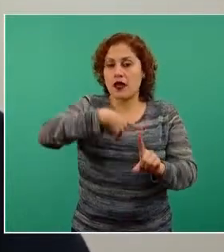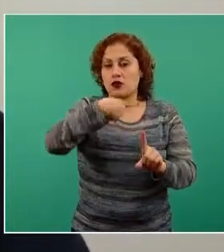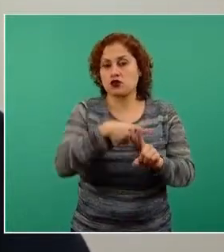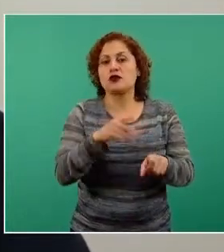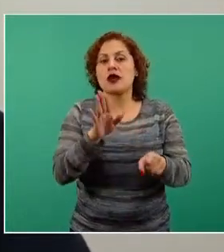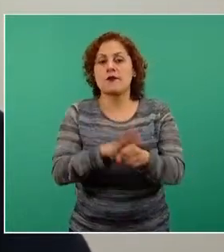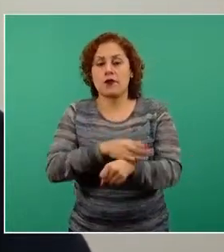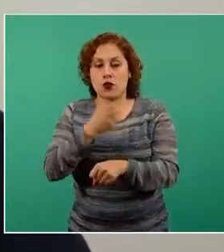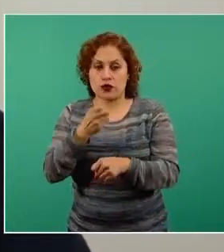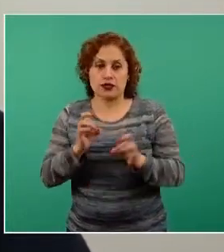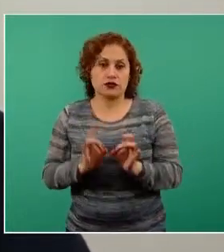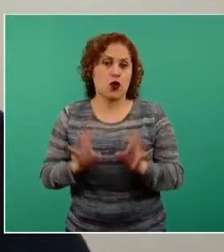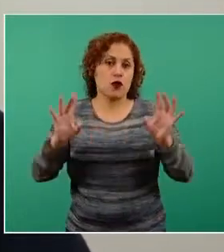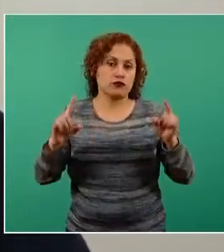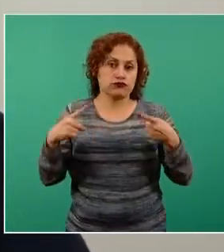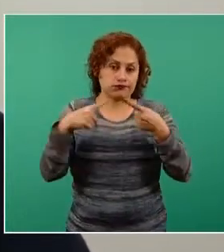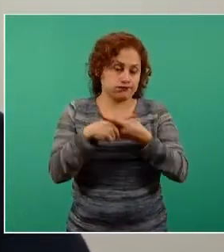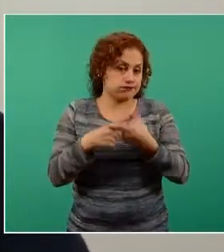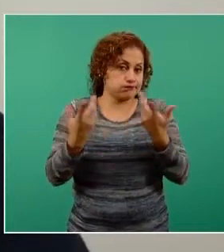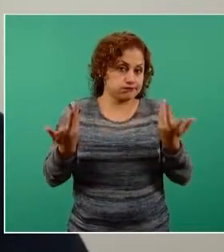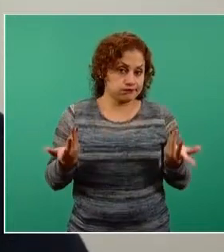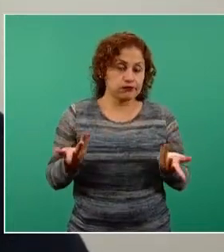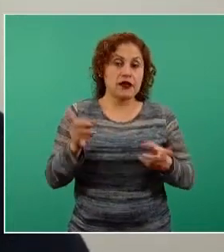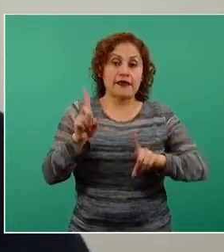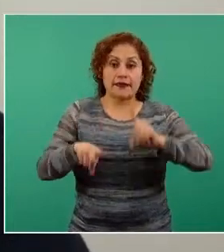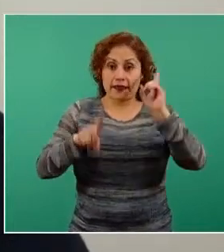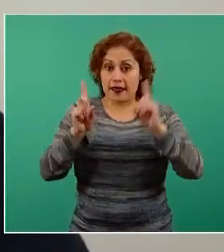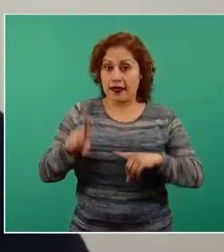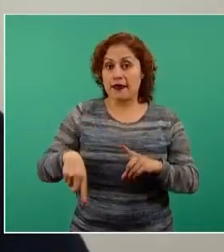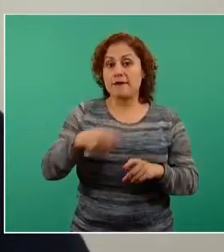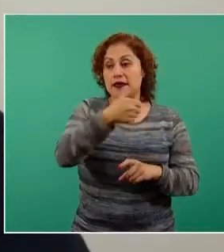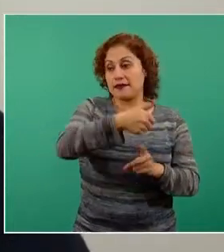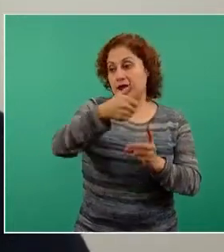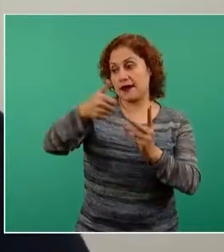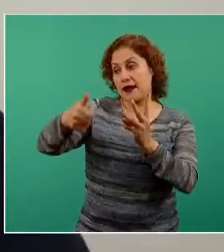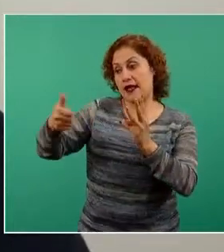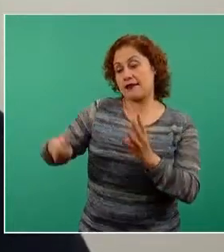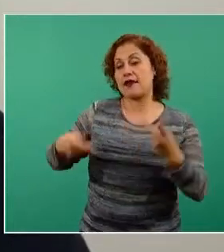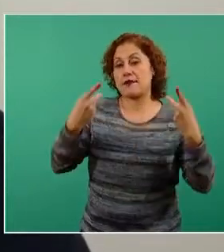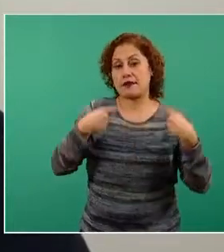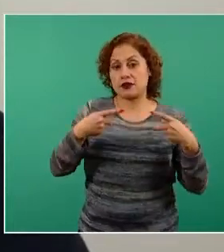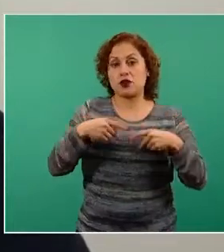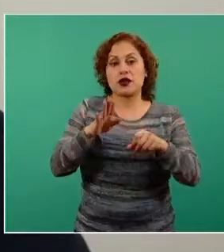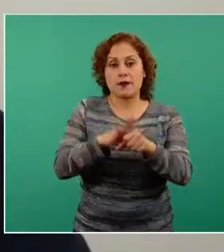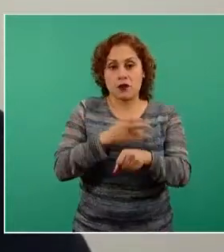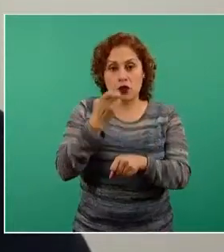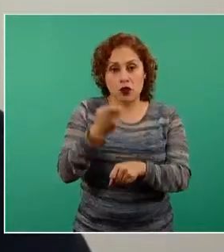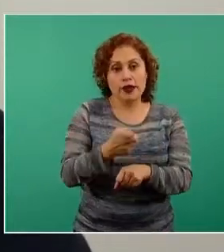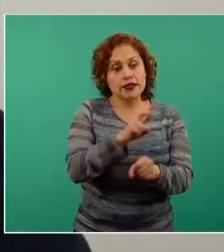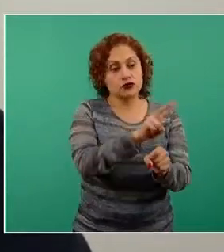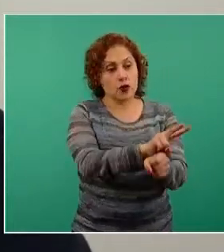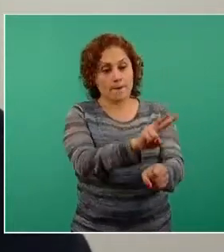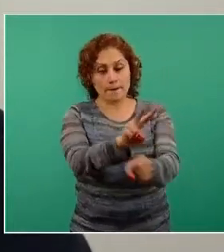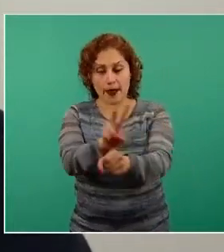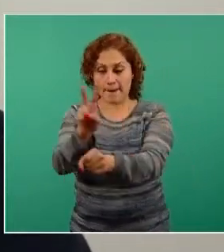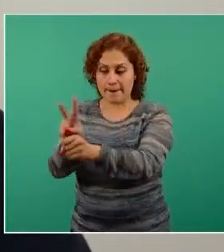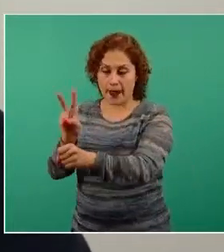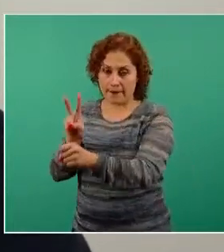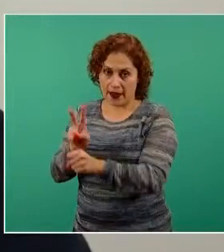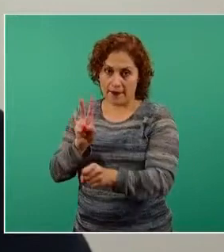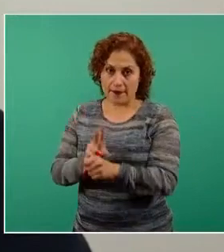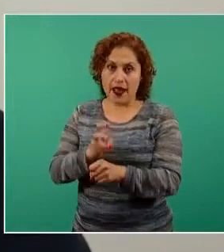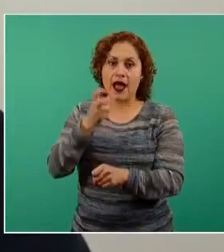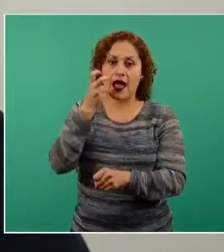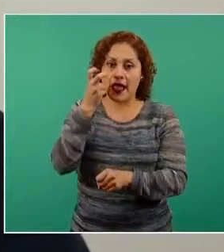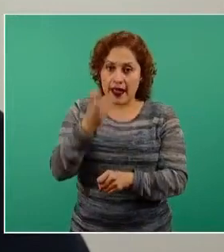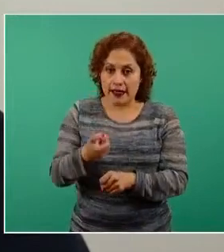pudiera ya haber tenido y estuviera desarrollando, independientemente que le pusieron la vacuna. Todos estos desavis graves se